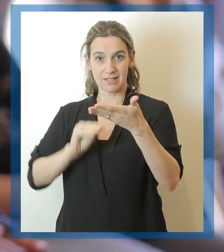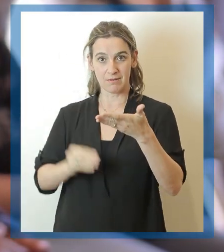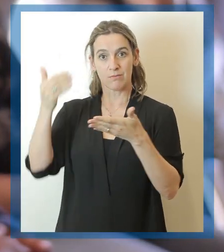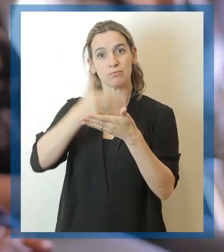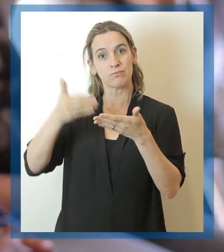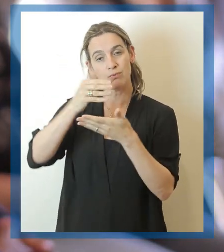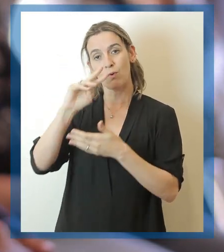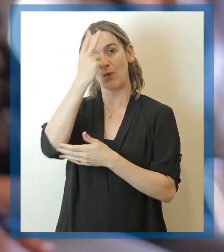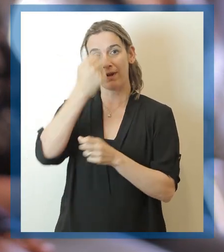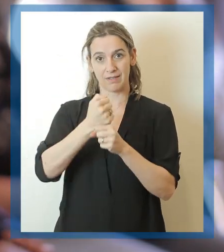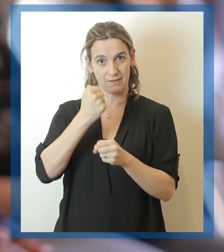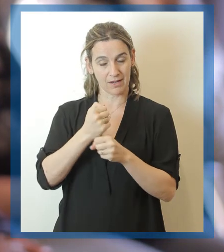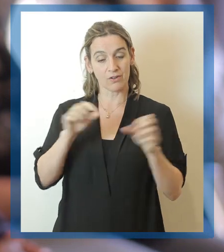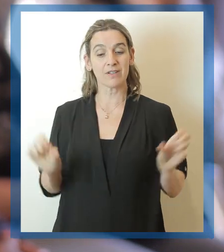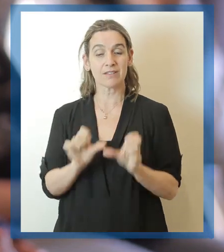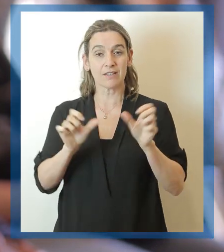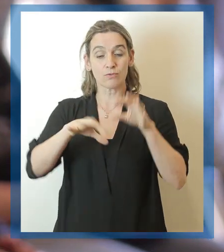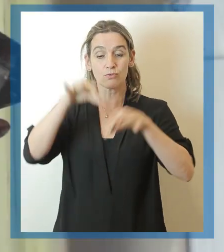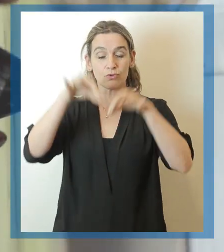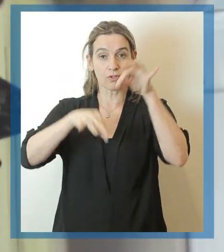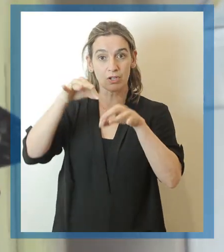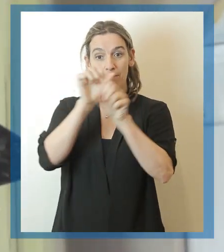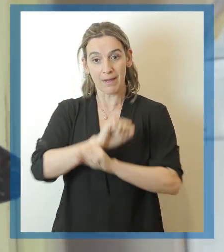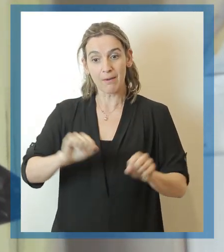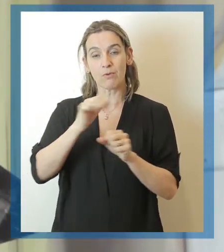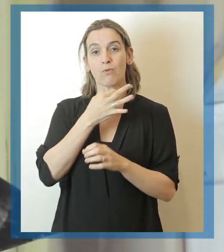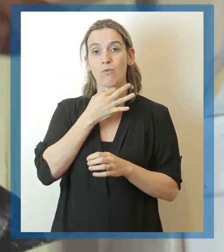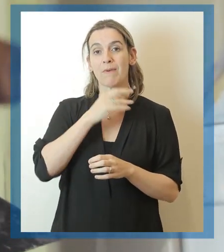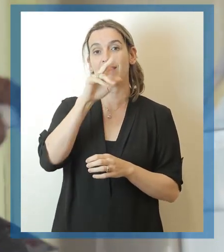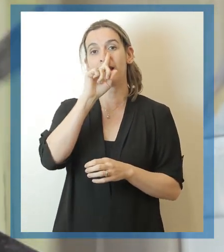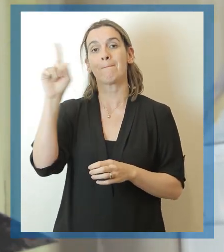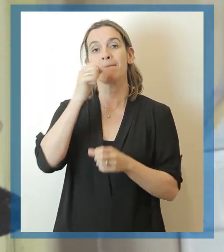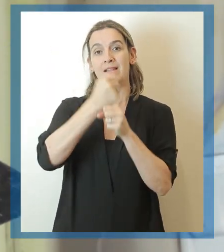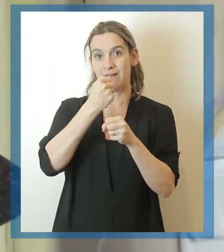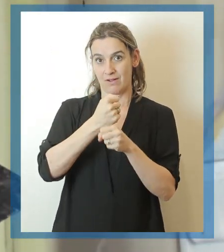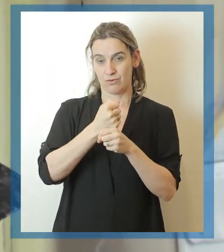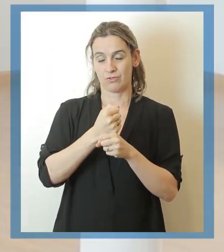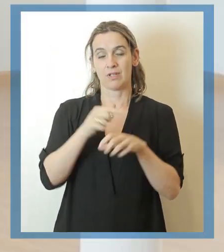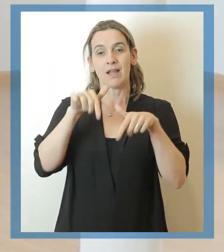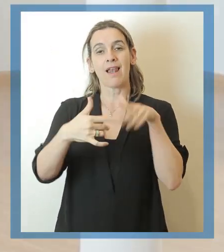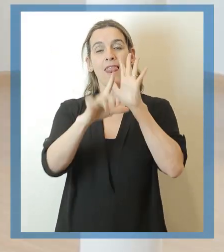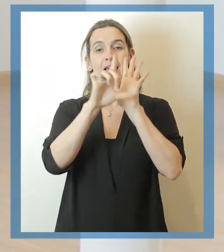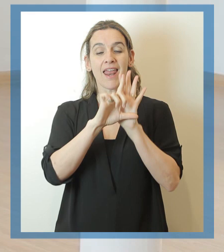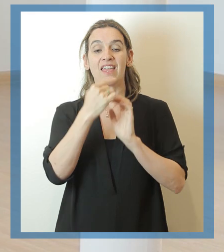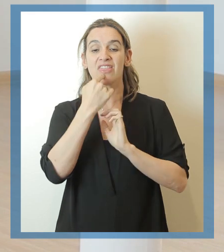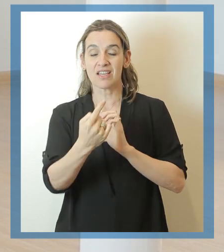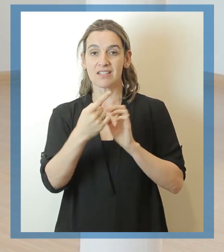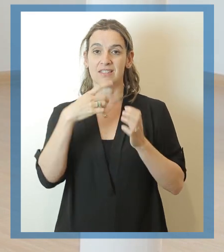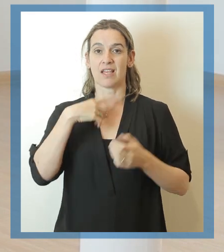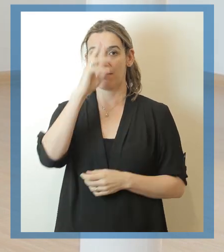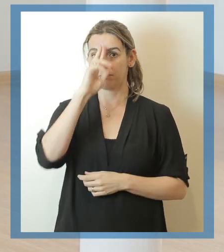participar en Uruguay Trabaja y se realiza un sorteo para ocupar los 3.000 lugares disponibles. La ley prevé cupos